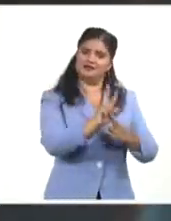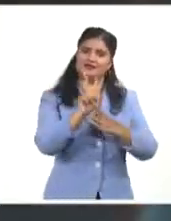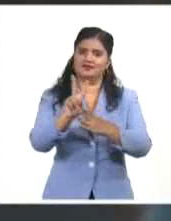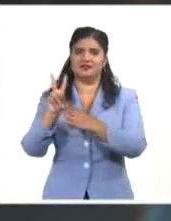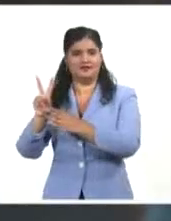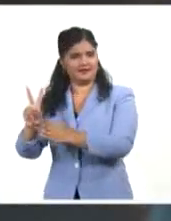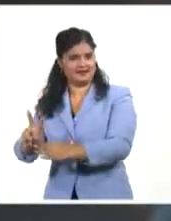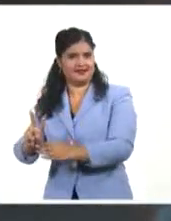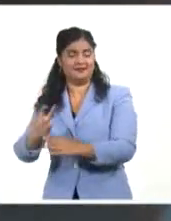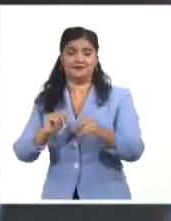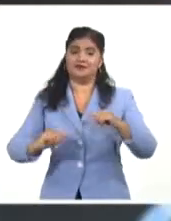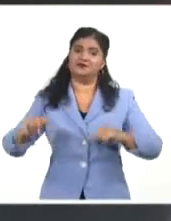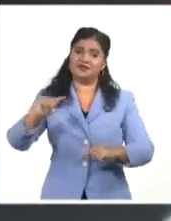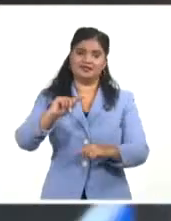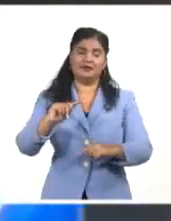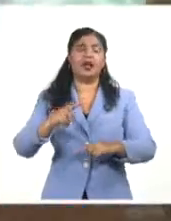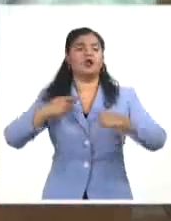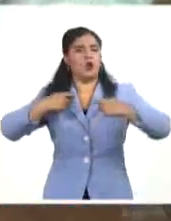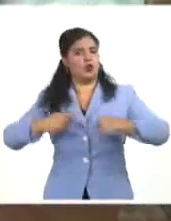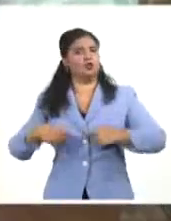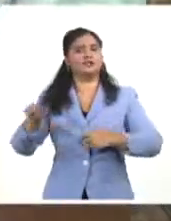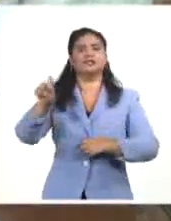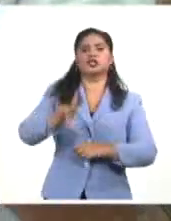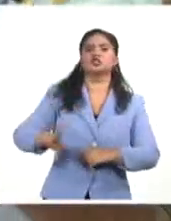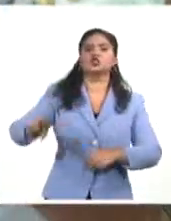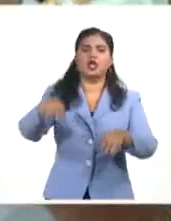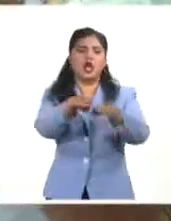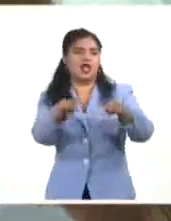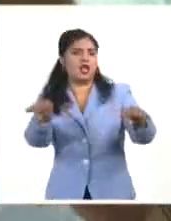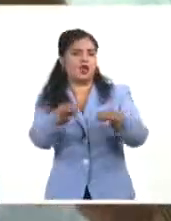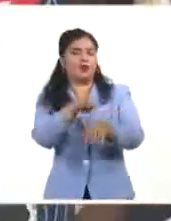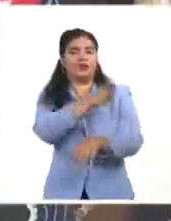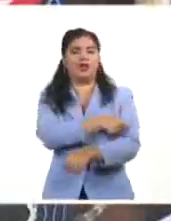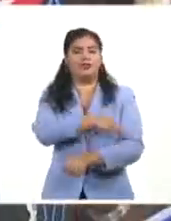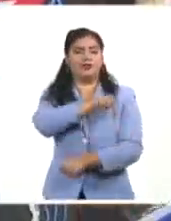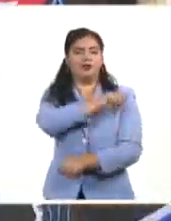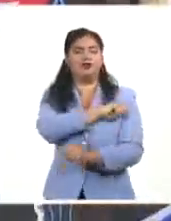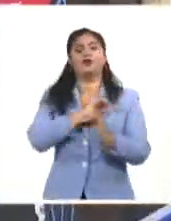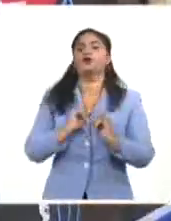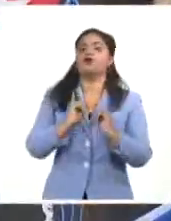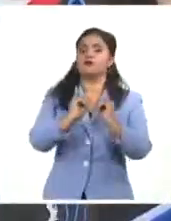la solidaridad y la justicia social. Desde Santiago de Cuba,